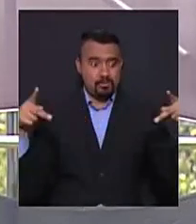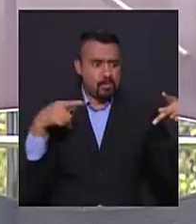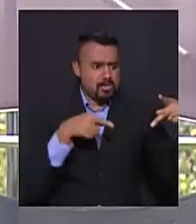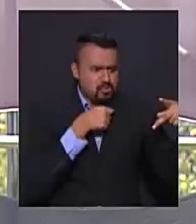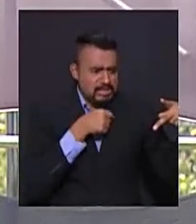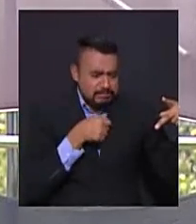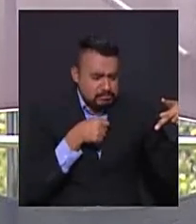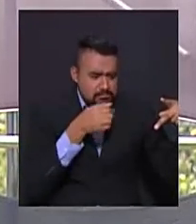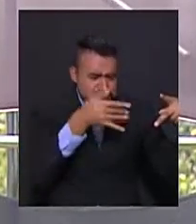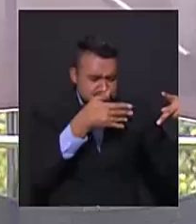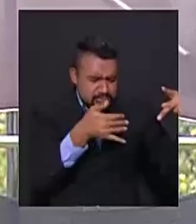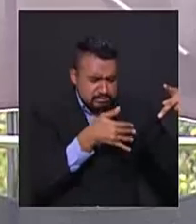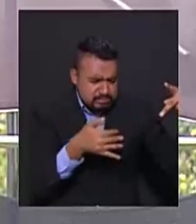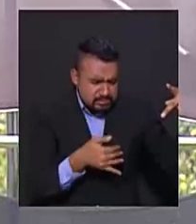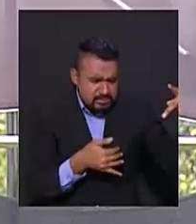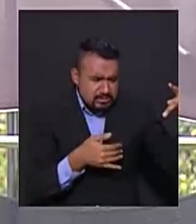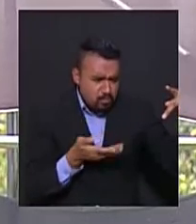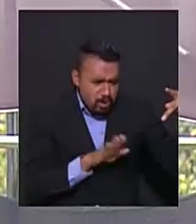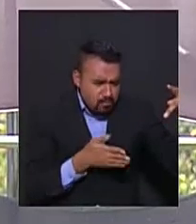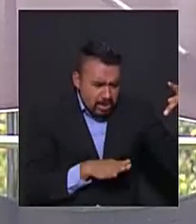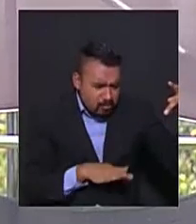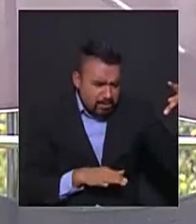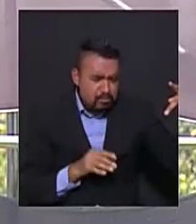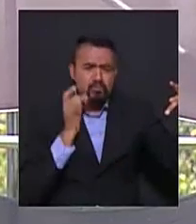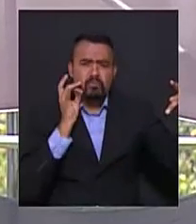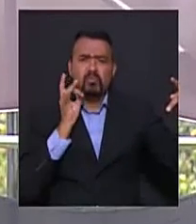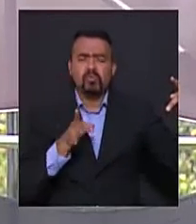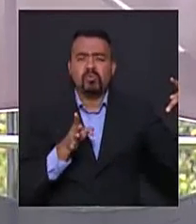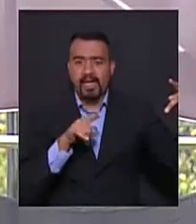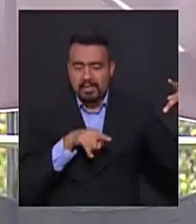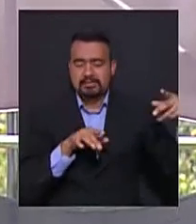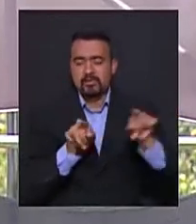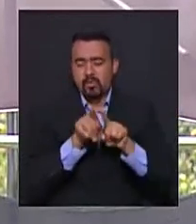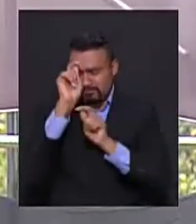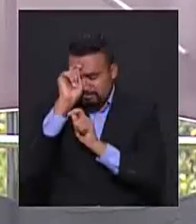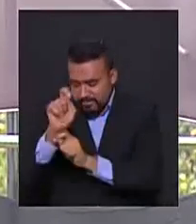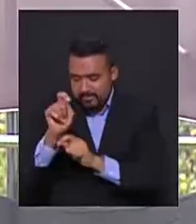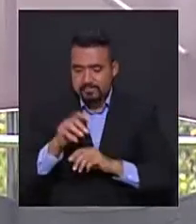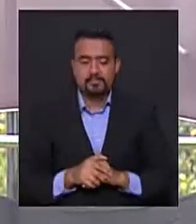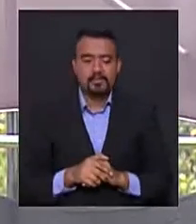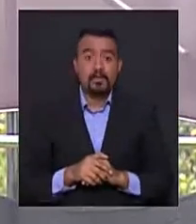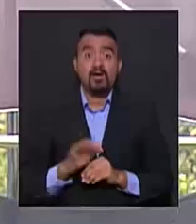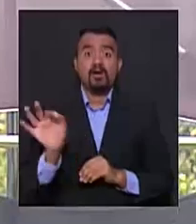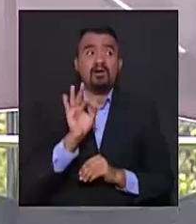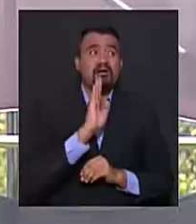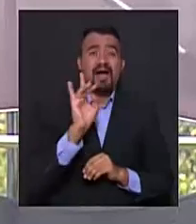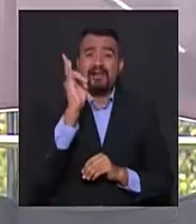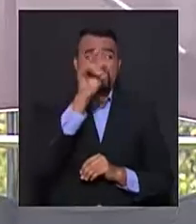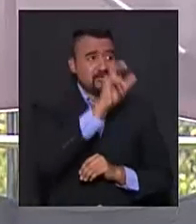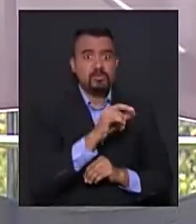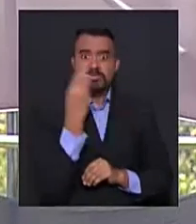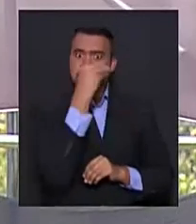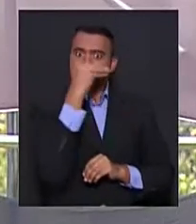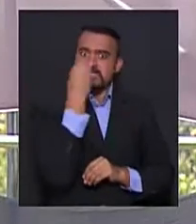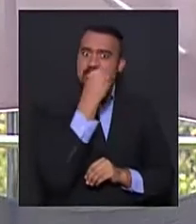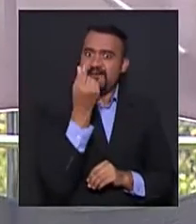y a los nombres que se convirtieron en cifras, a cada persona que por causa de la codicia desmedida, de la